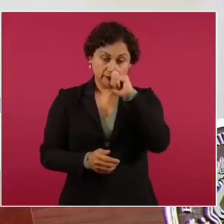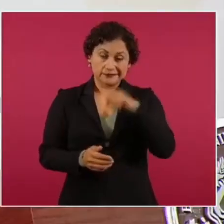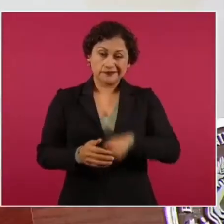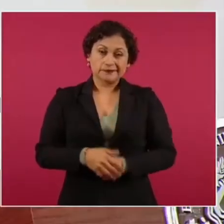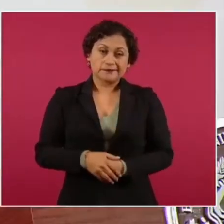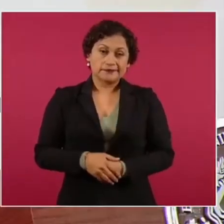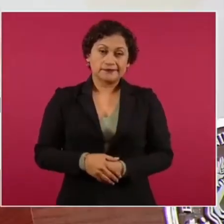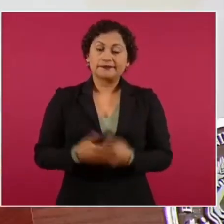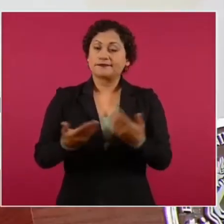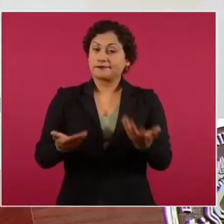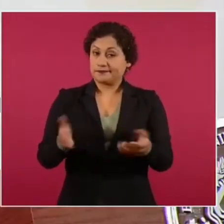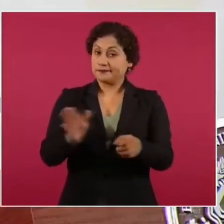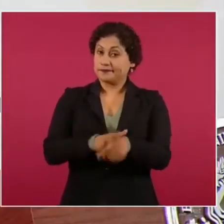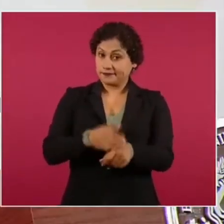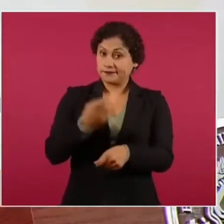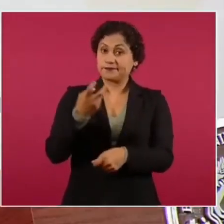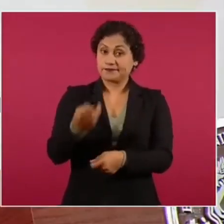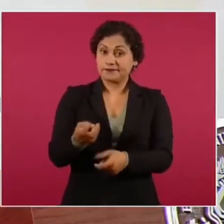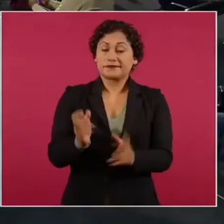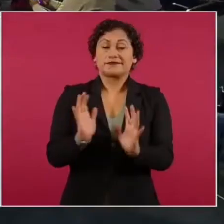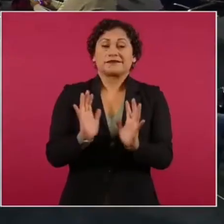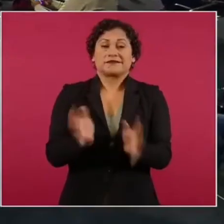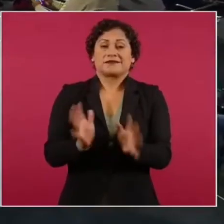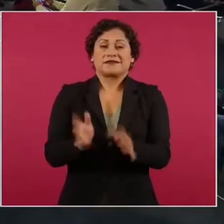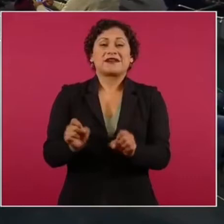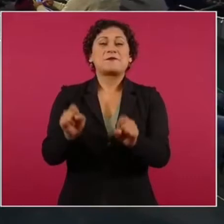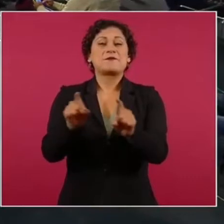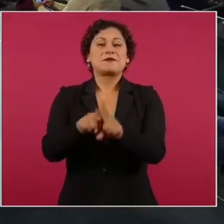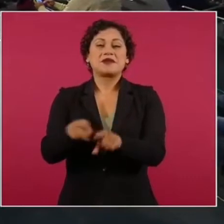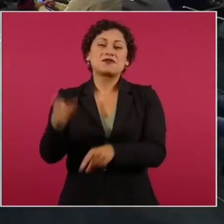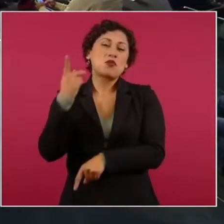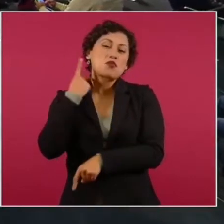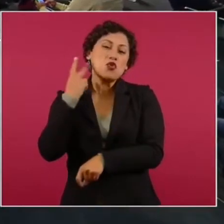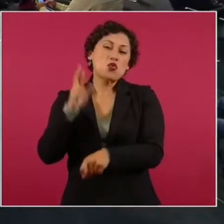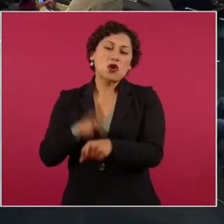Entonces ya es como el procurador allá de tu